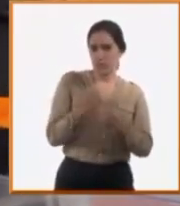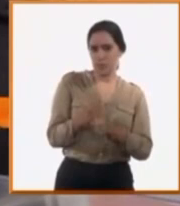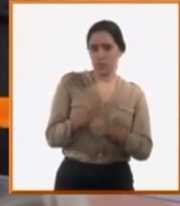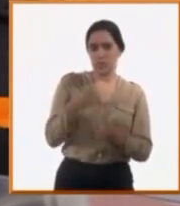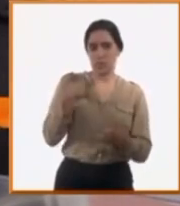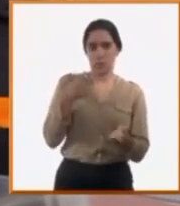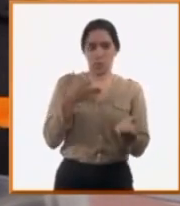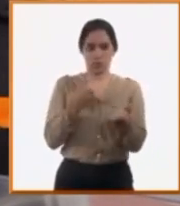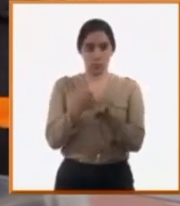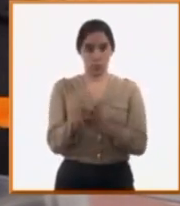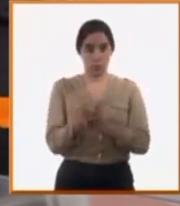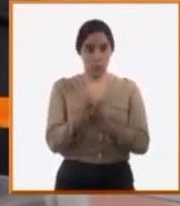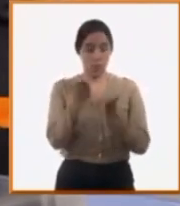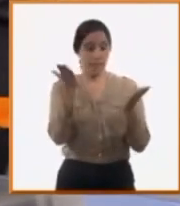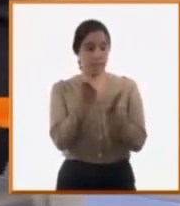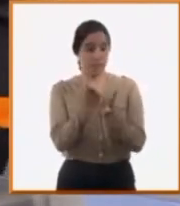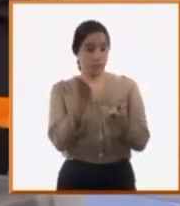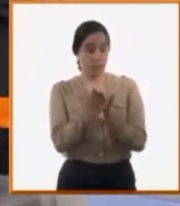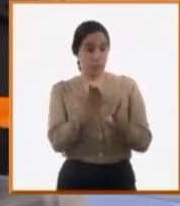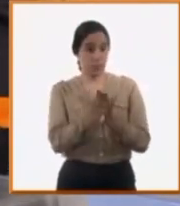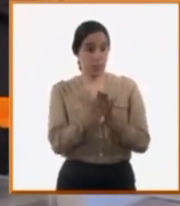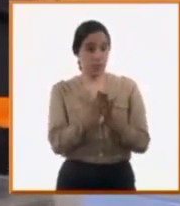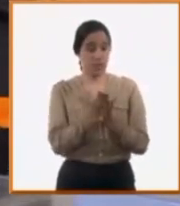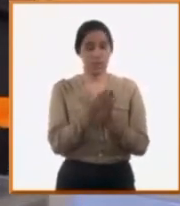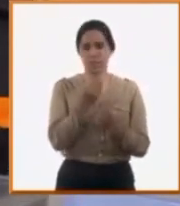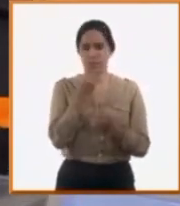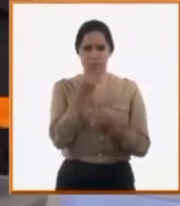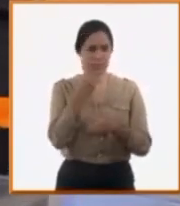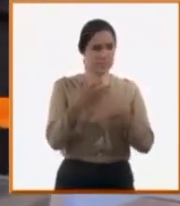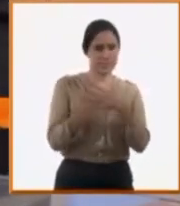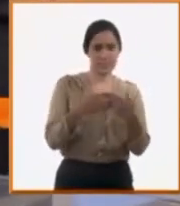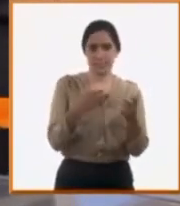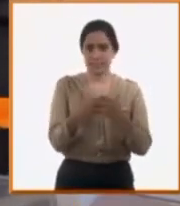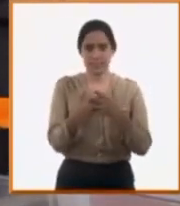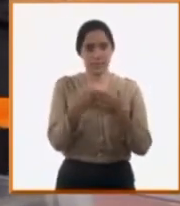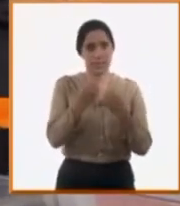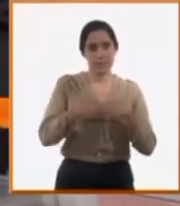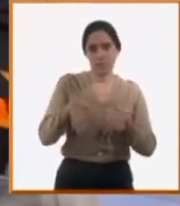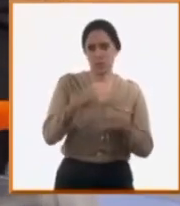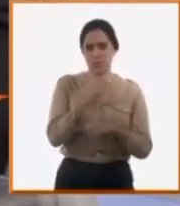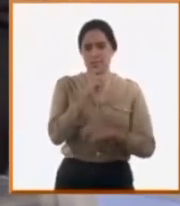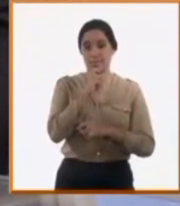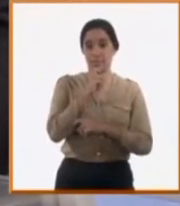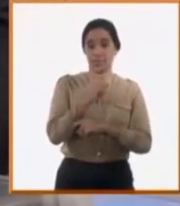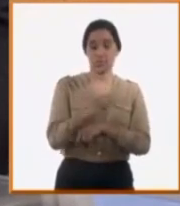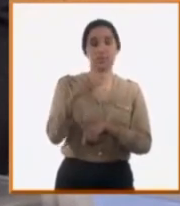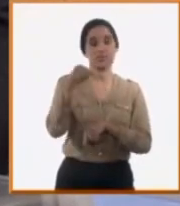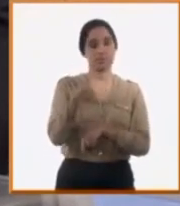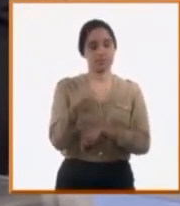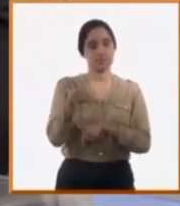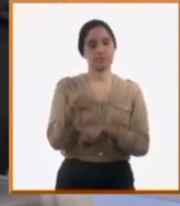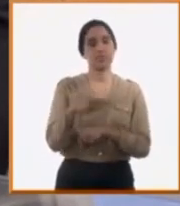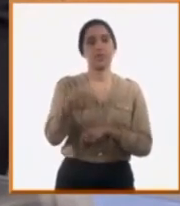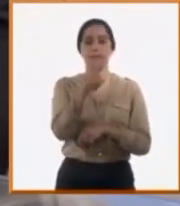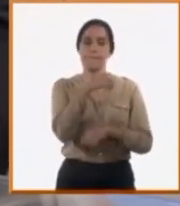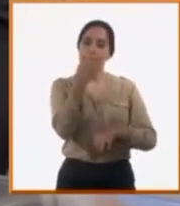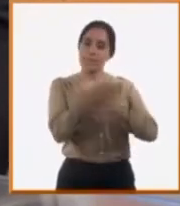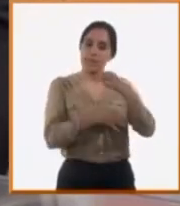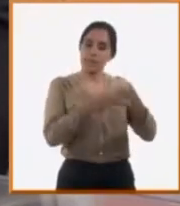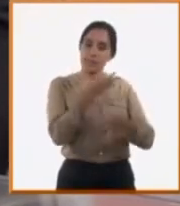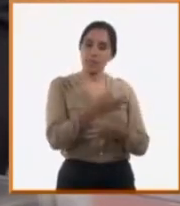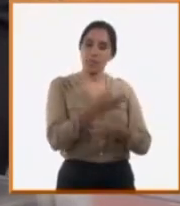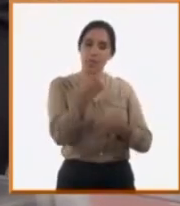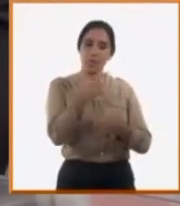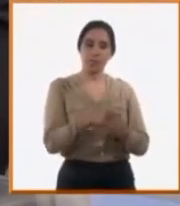eh va a at tributar al éxito de este evento de este manno evento que tú eh mencionas es el tema